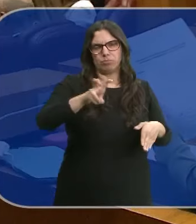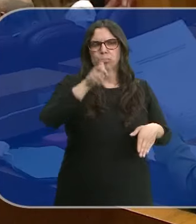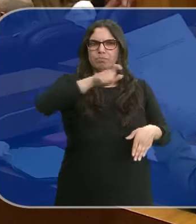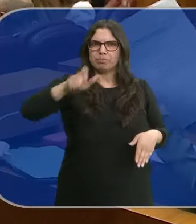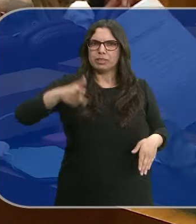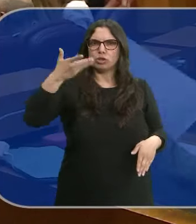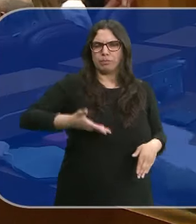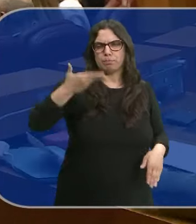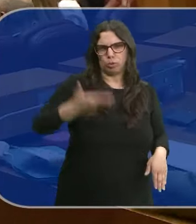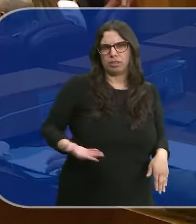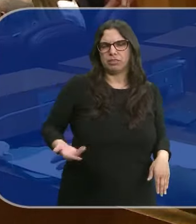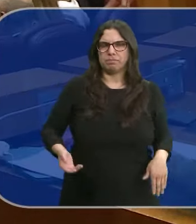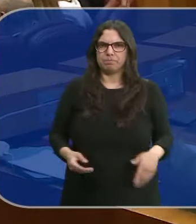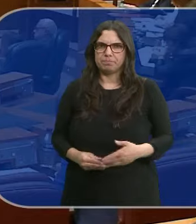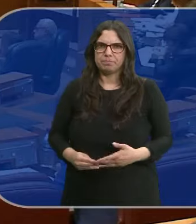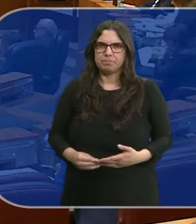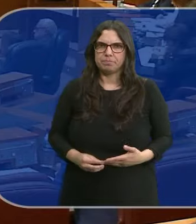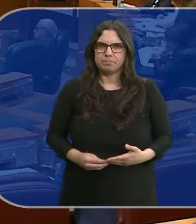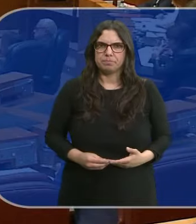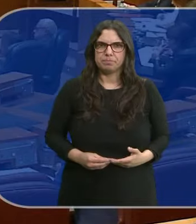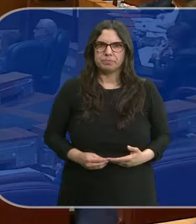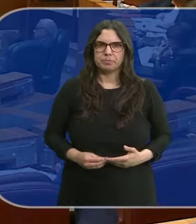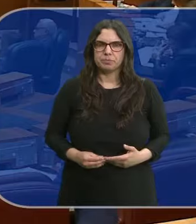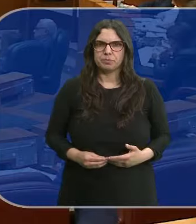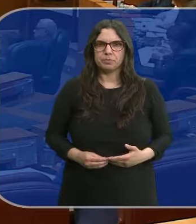para las cuestiones que realmente importan a la gente.